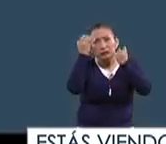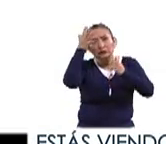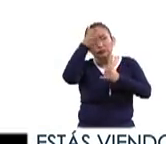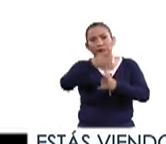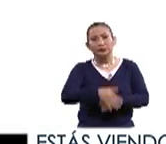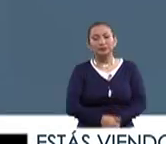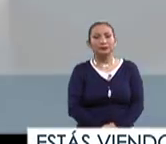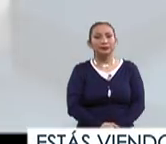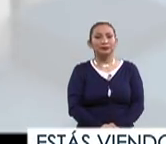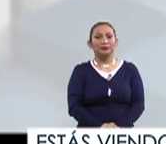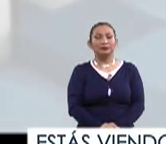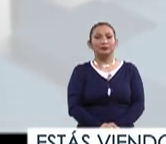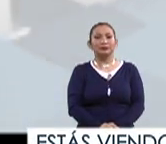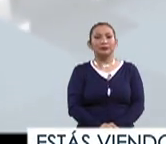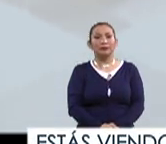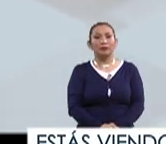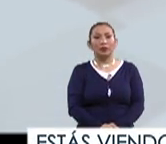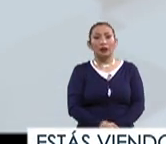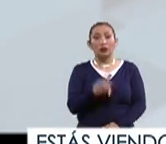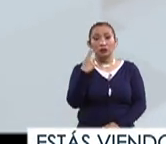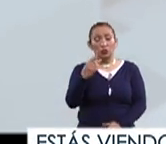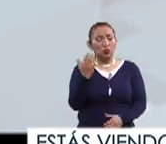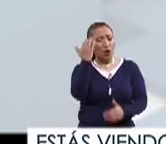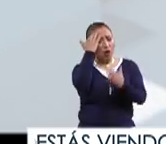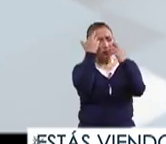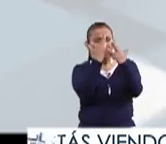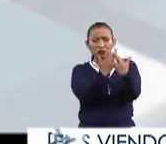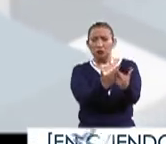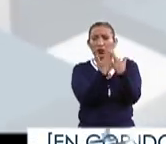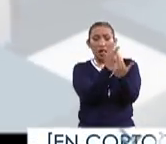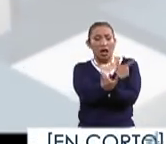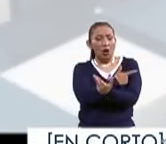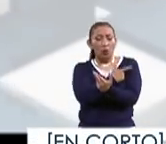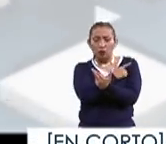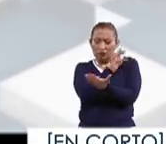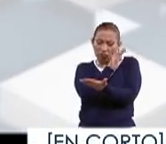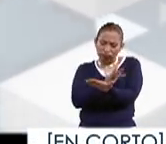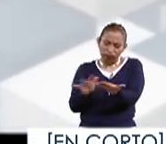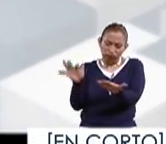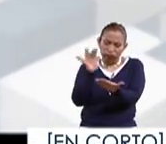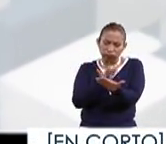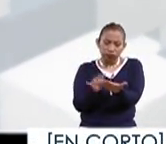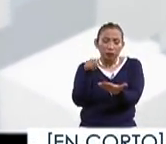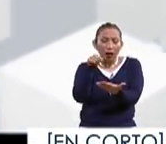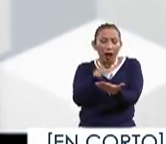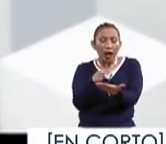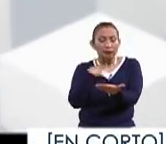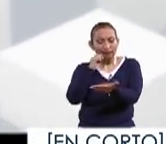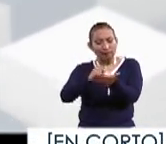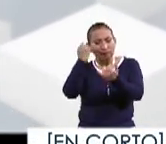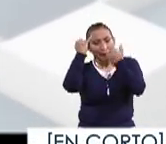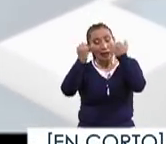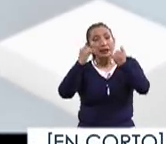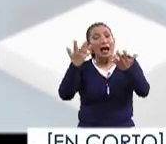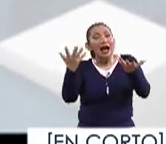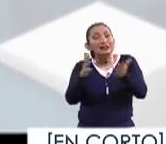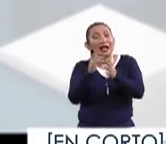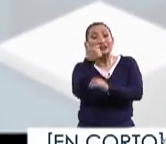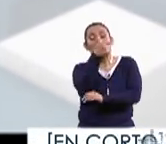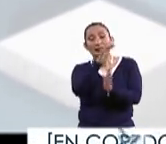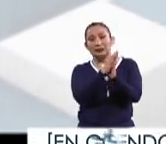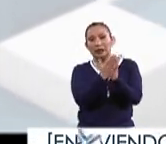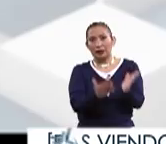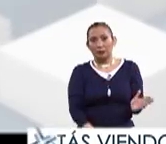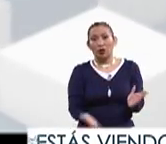ilusiones. Su vasto conocimiento y gusto por la lectura lo ha llevado a ser autor y editor de